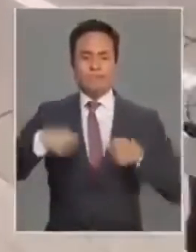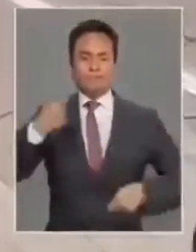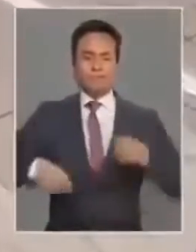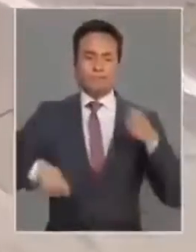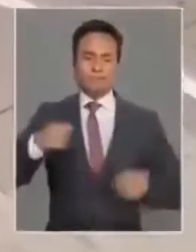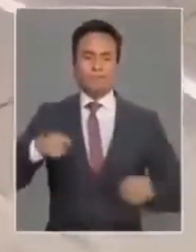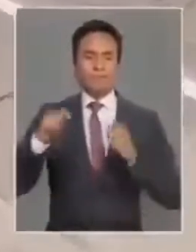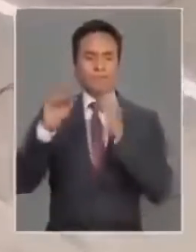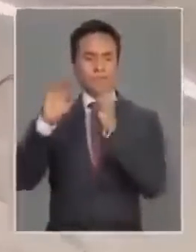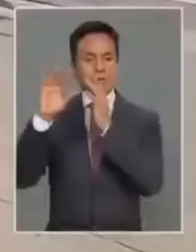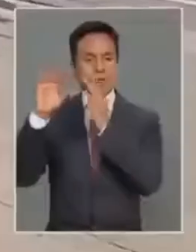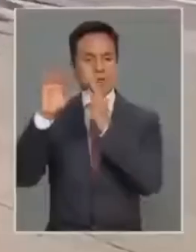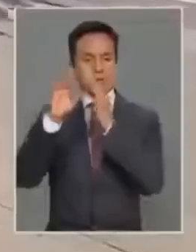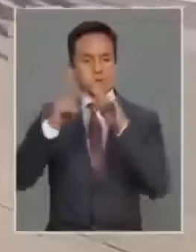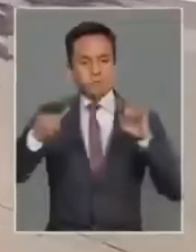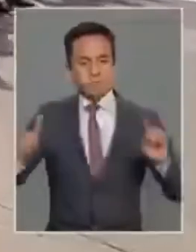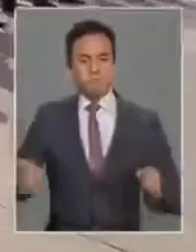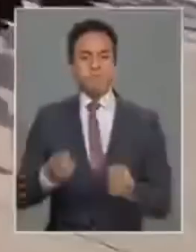ejemplo.